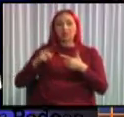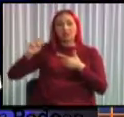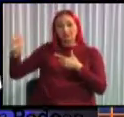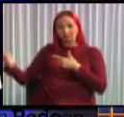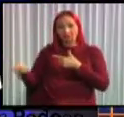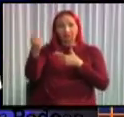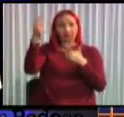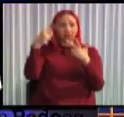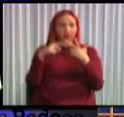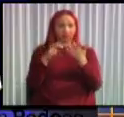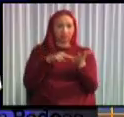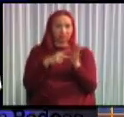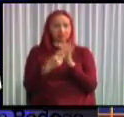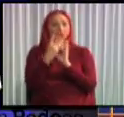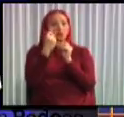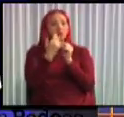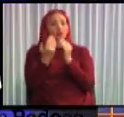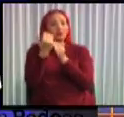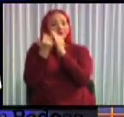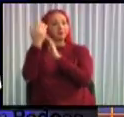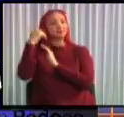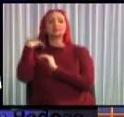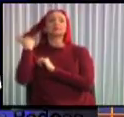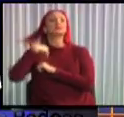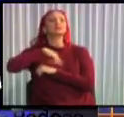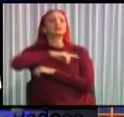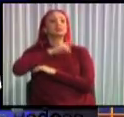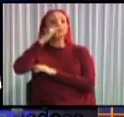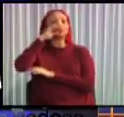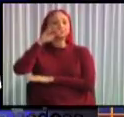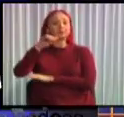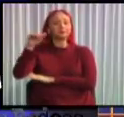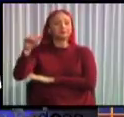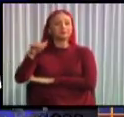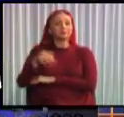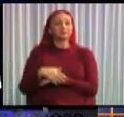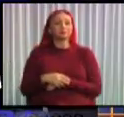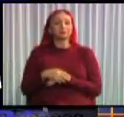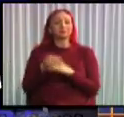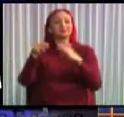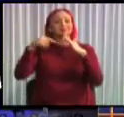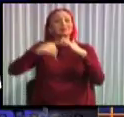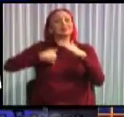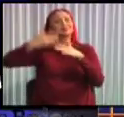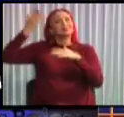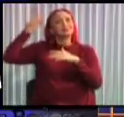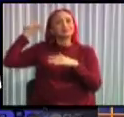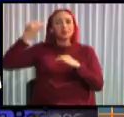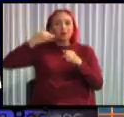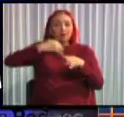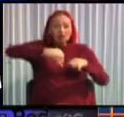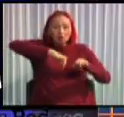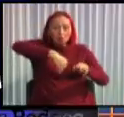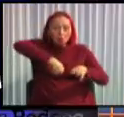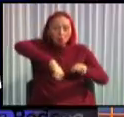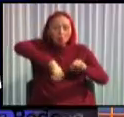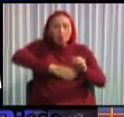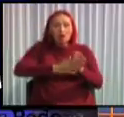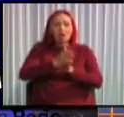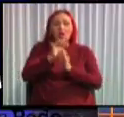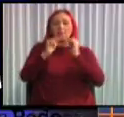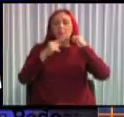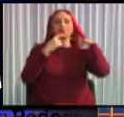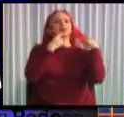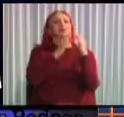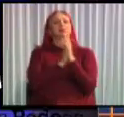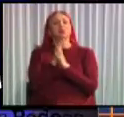yoyo? Cuando nosotros estábamos niños, habían juguetes que eran un súper chuzo, como dicen